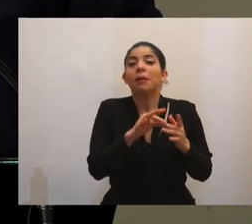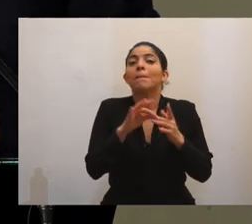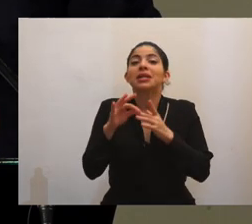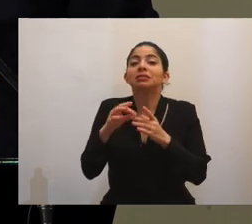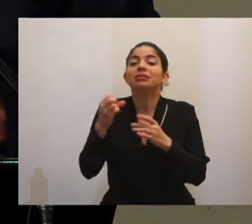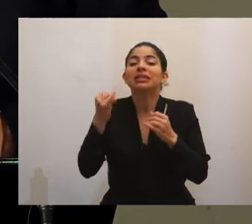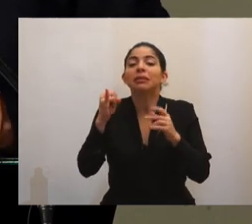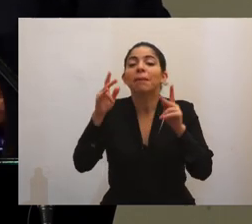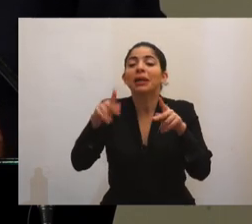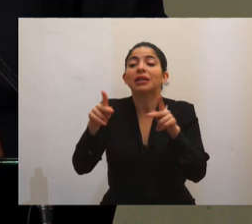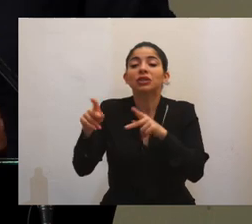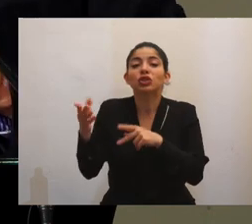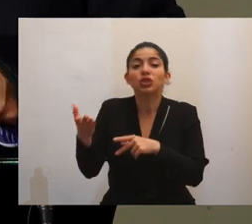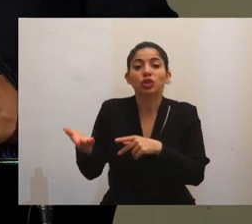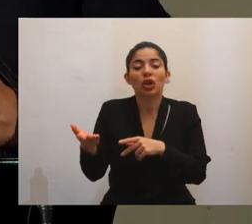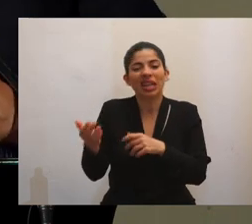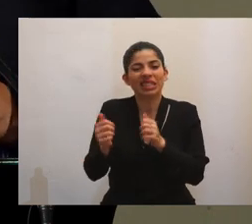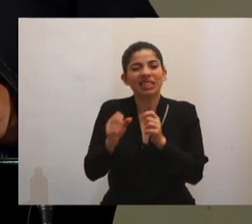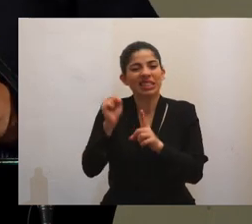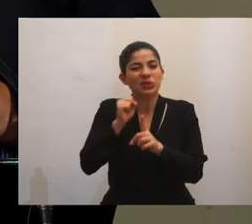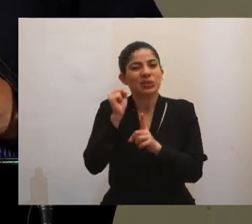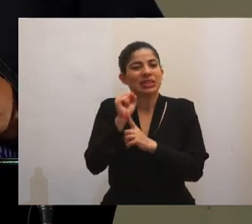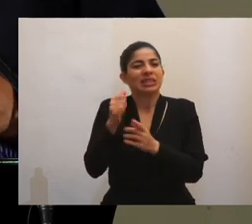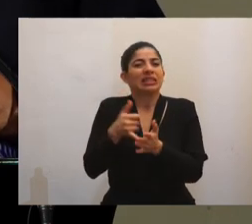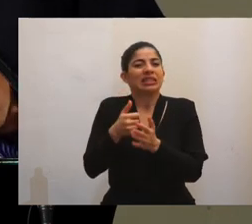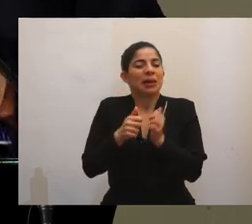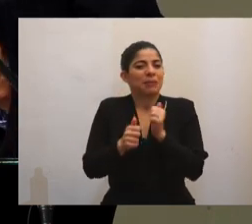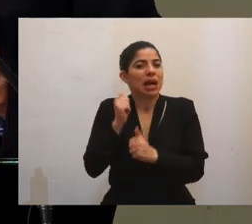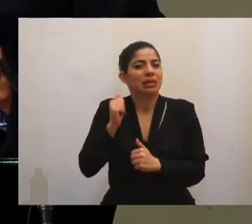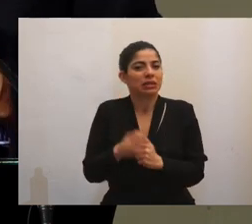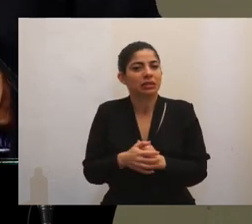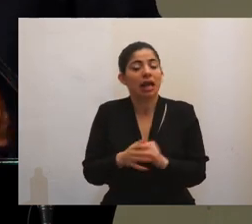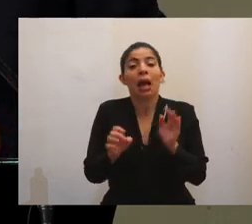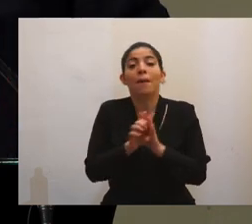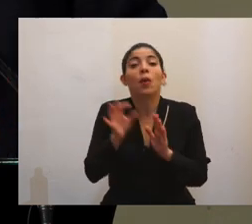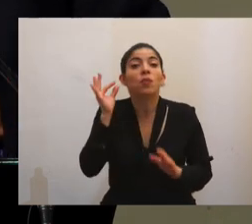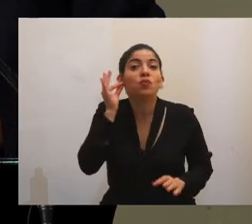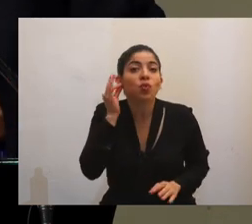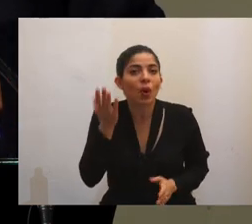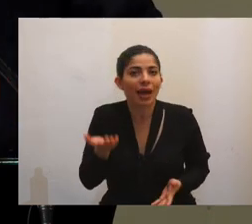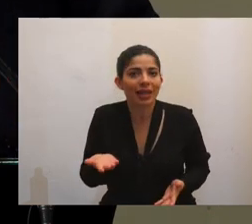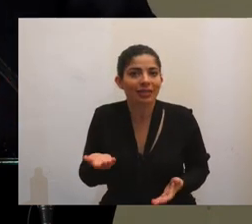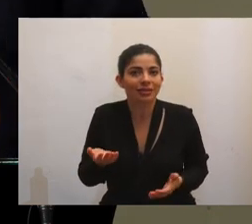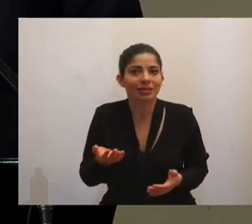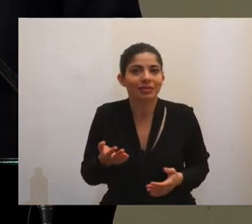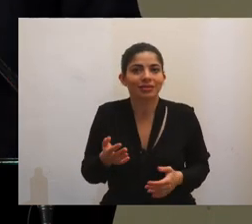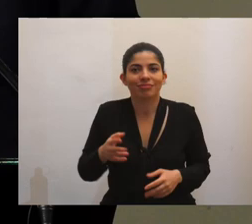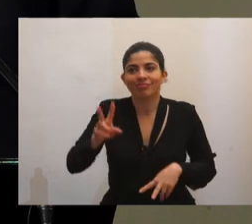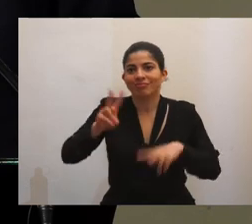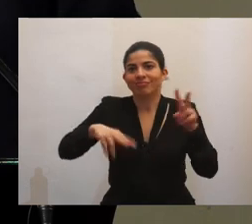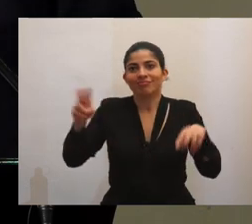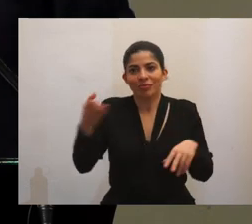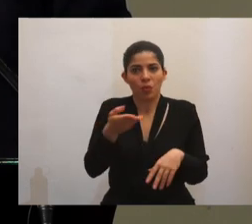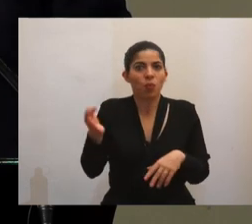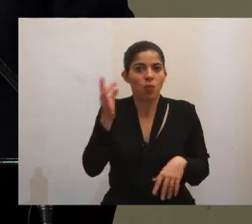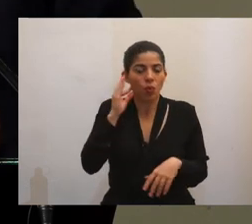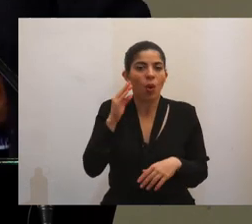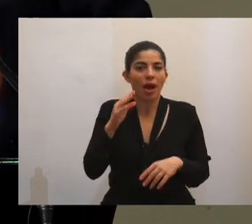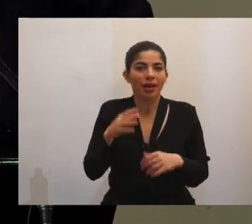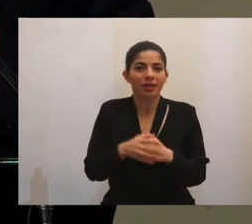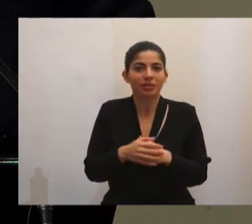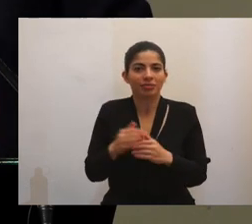aquellas poblaciones que se encuentran en mayor situación de vulnerabilidad, como las mujeres en toda su diversidad. Por